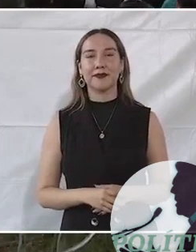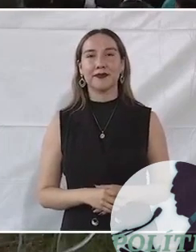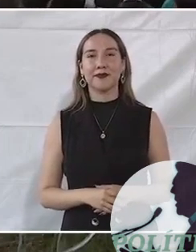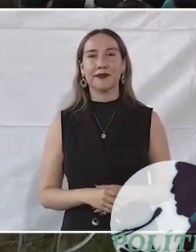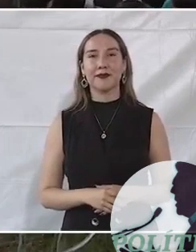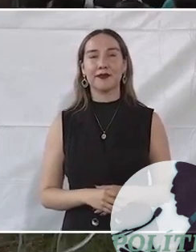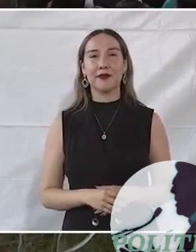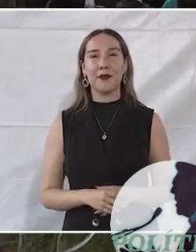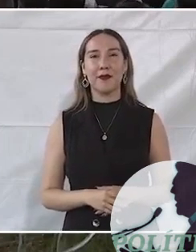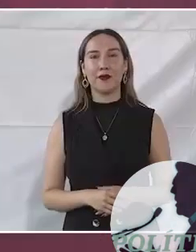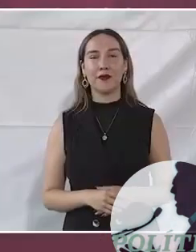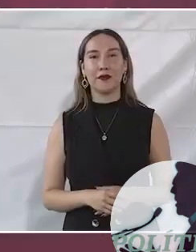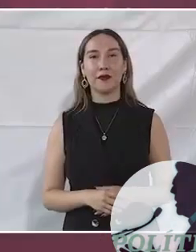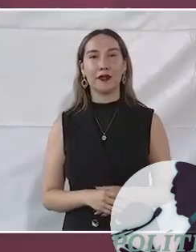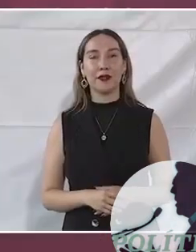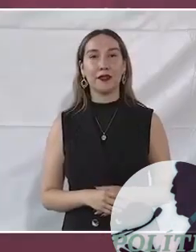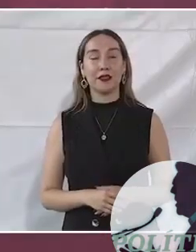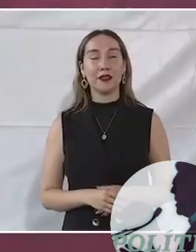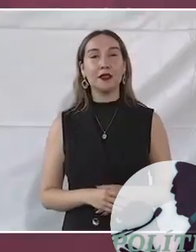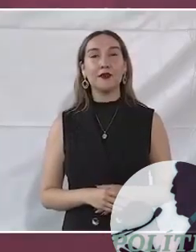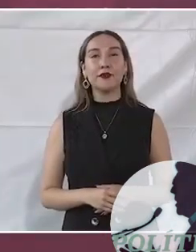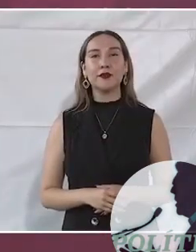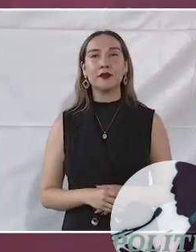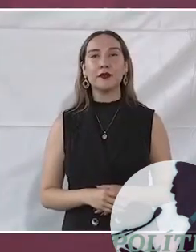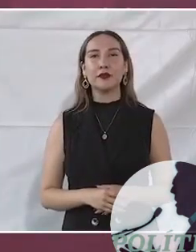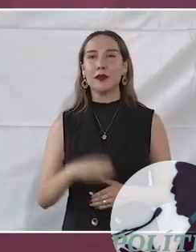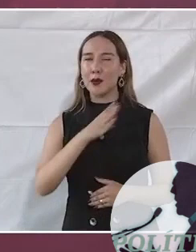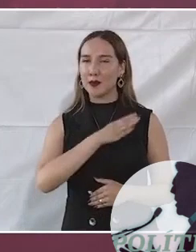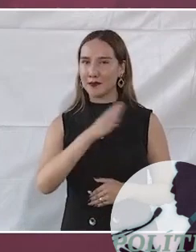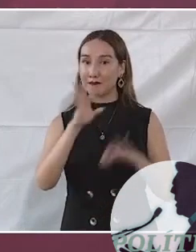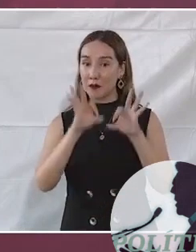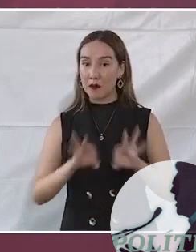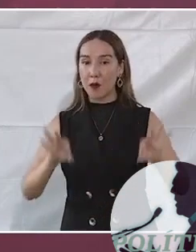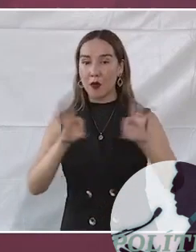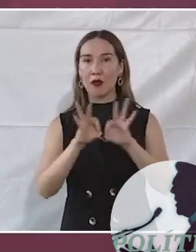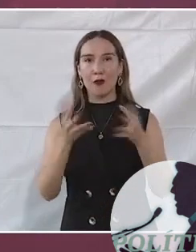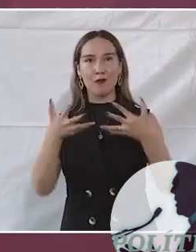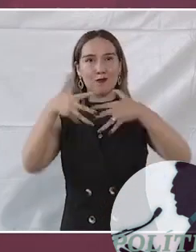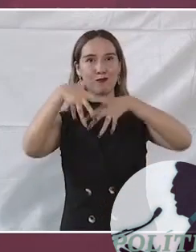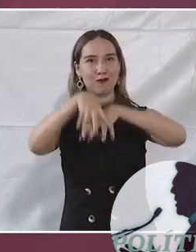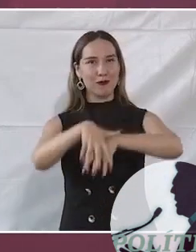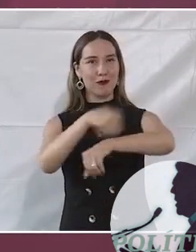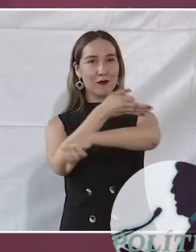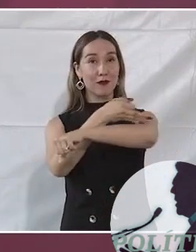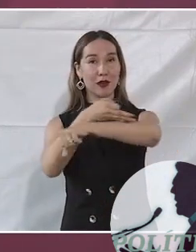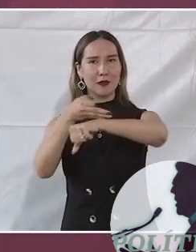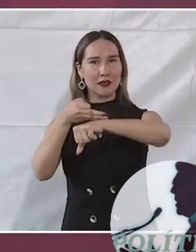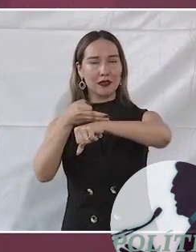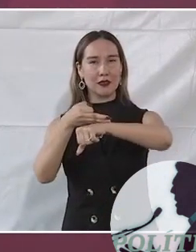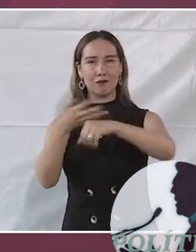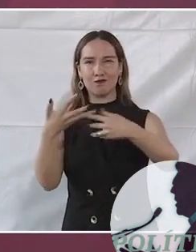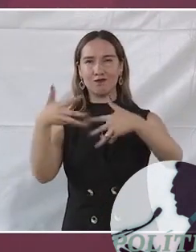Bueno, eso es muy importante, la integración de la familia, que es una